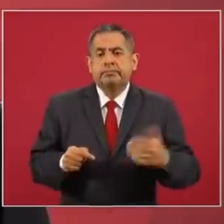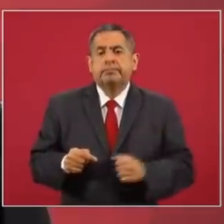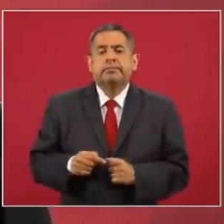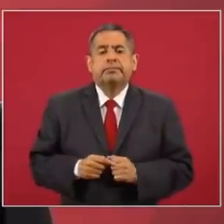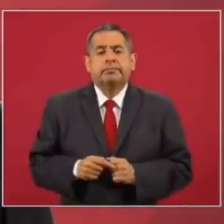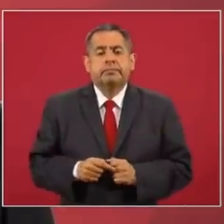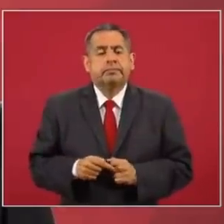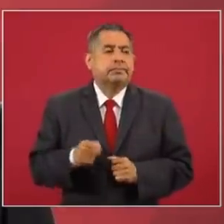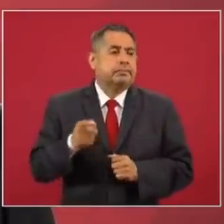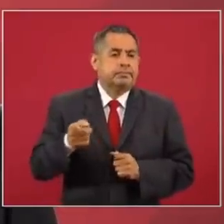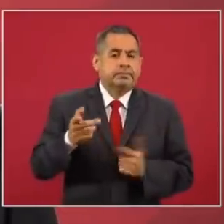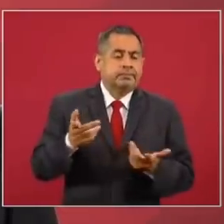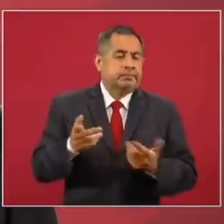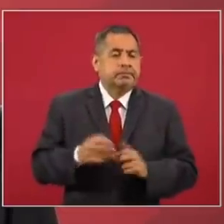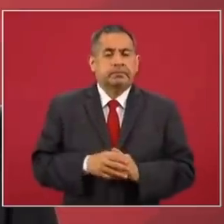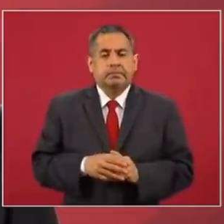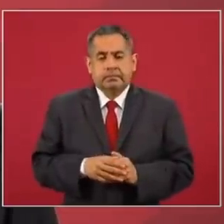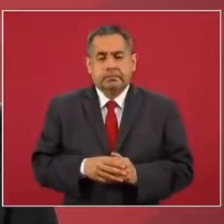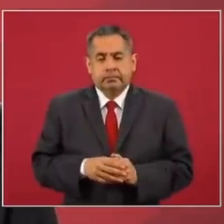que